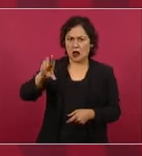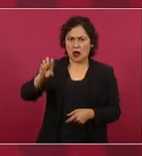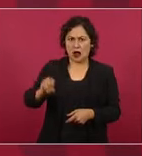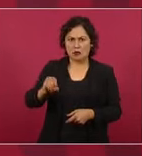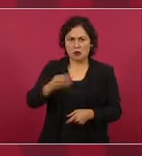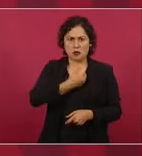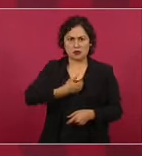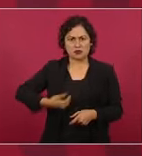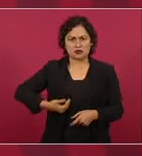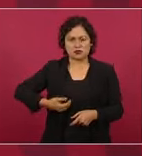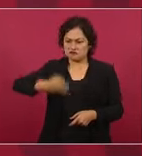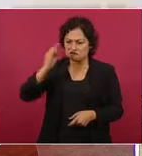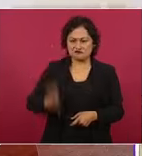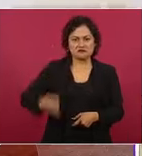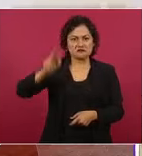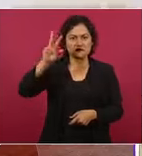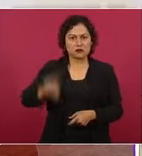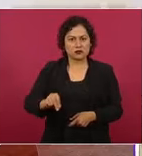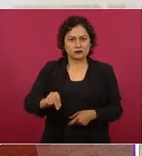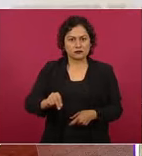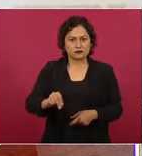Y no estoy hablando al tanteo.